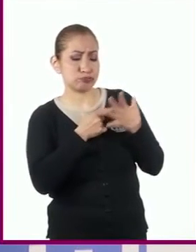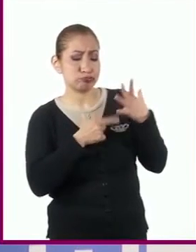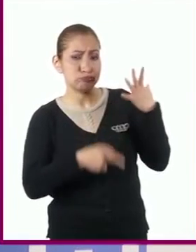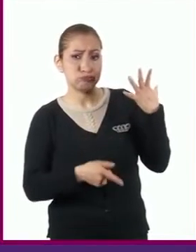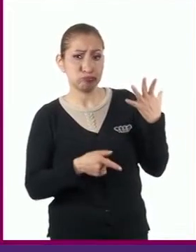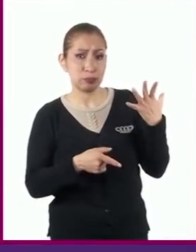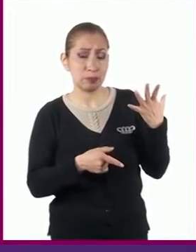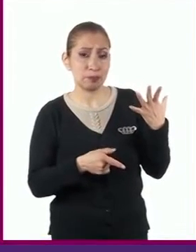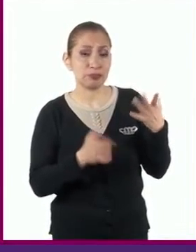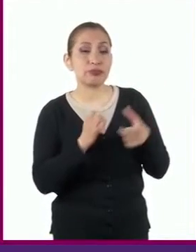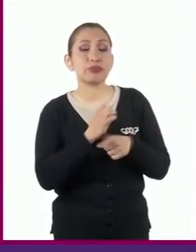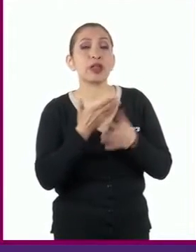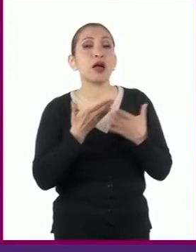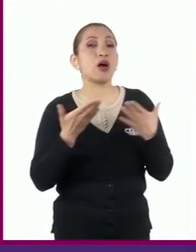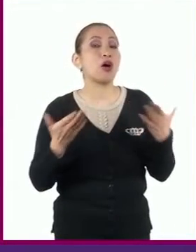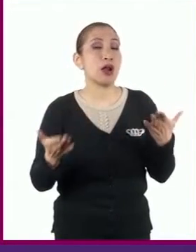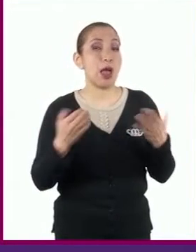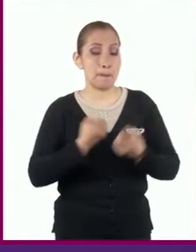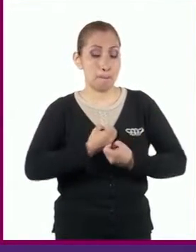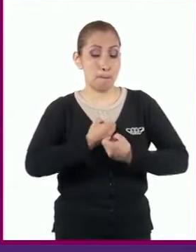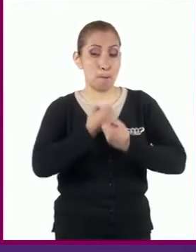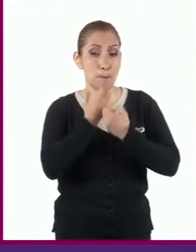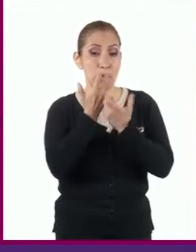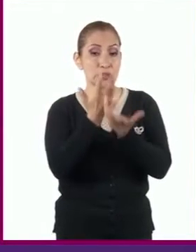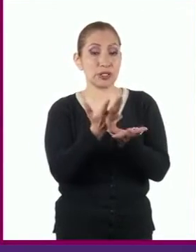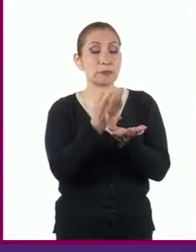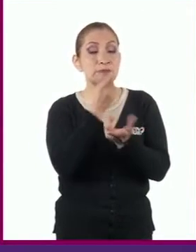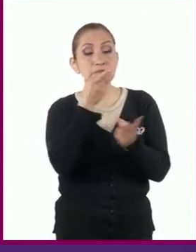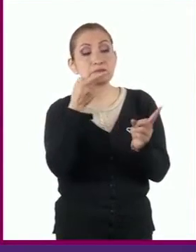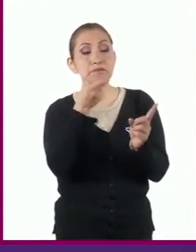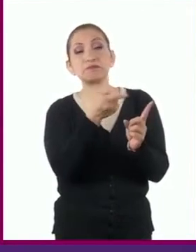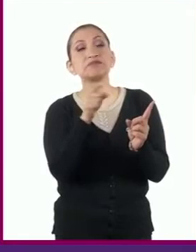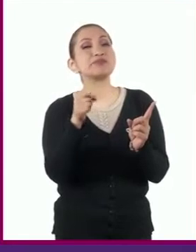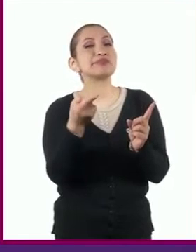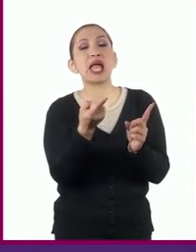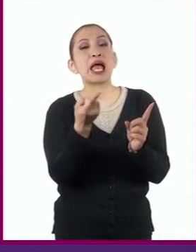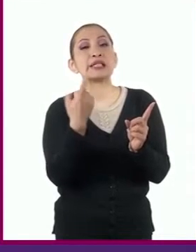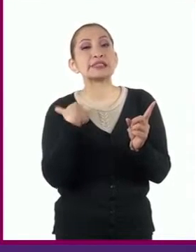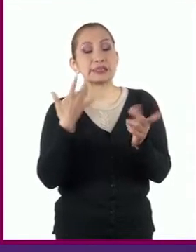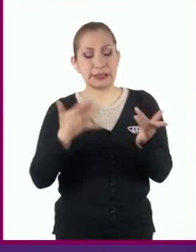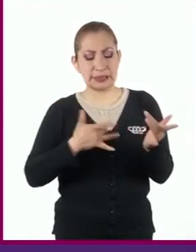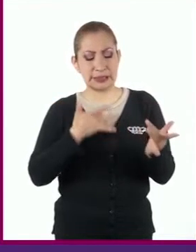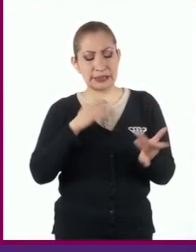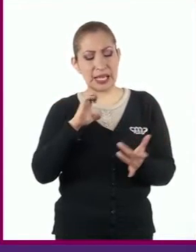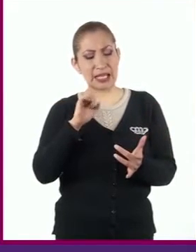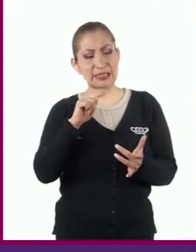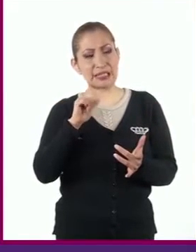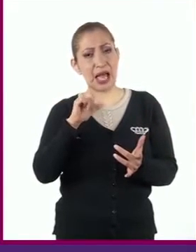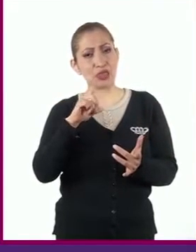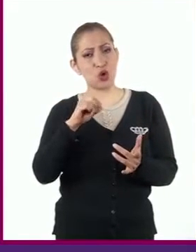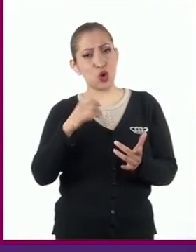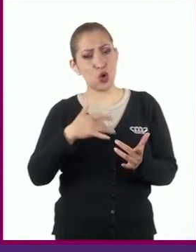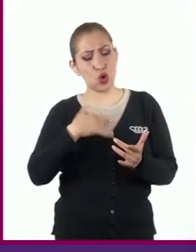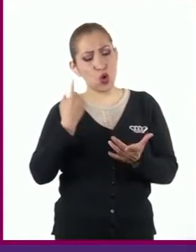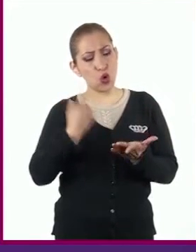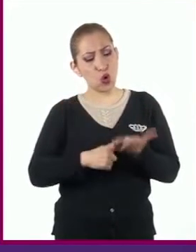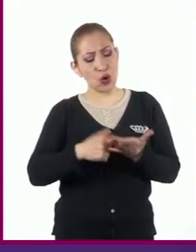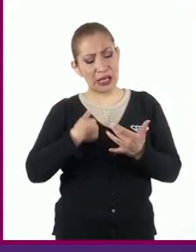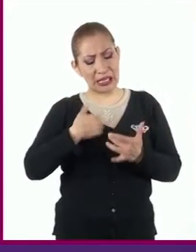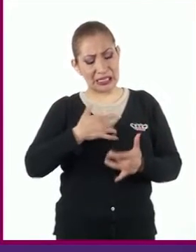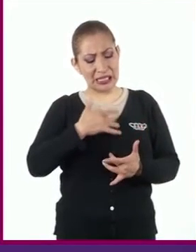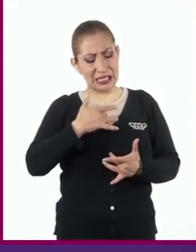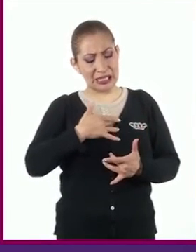por ejemplo. Ahora bien, la poesía nos dicen que es un estado. Ahí está la palabra estado. Un